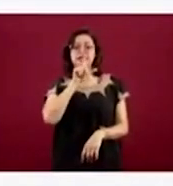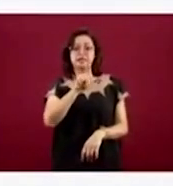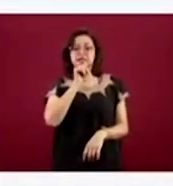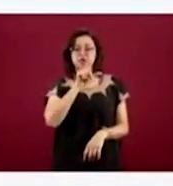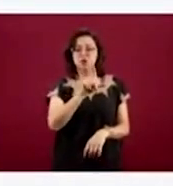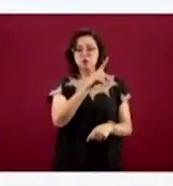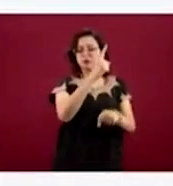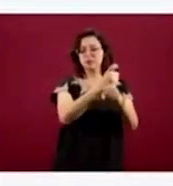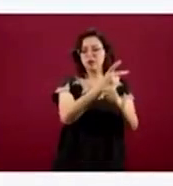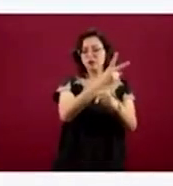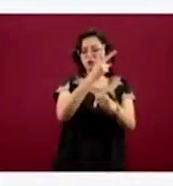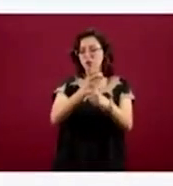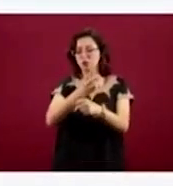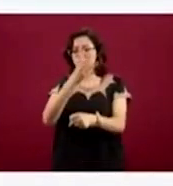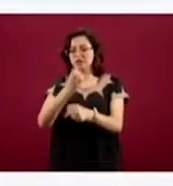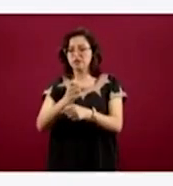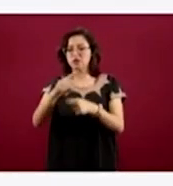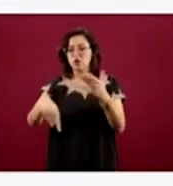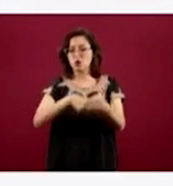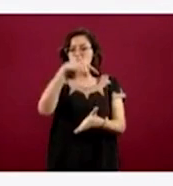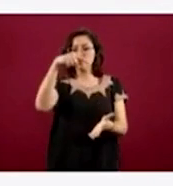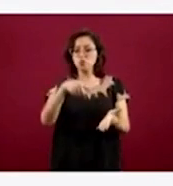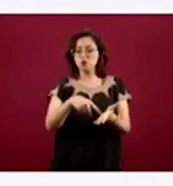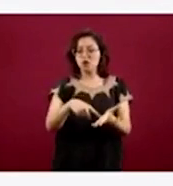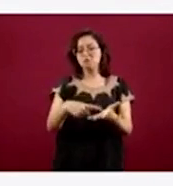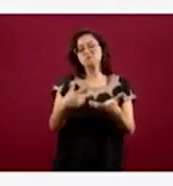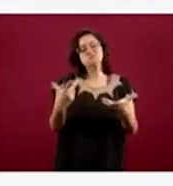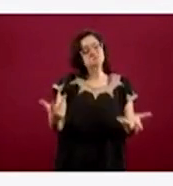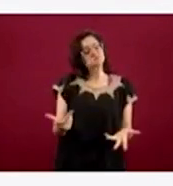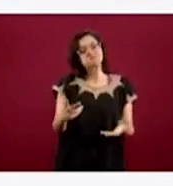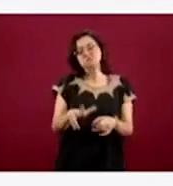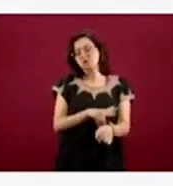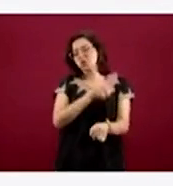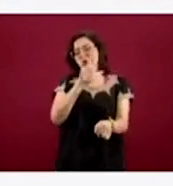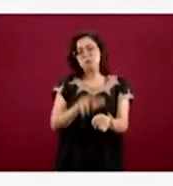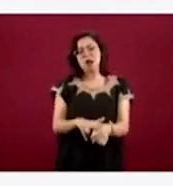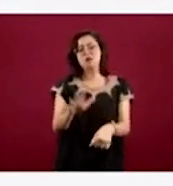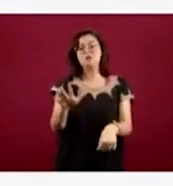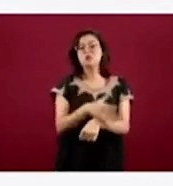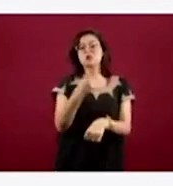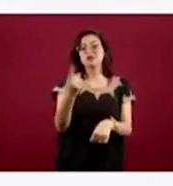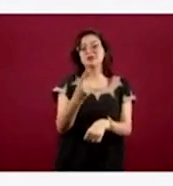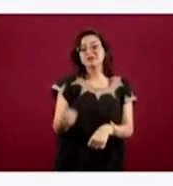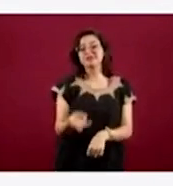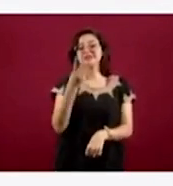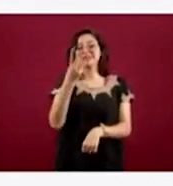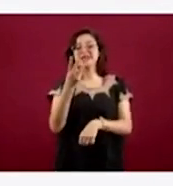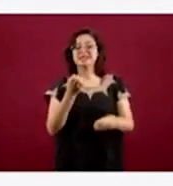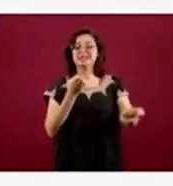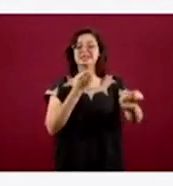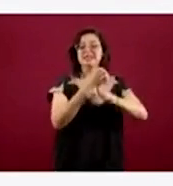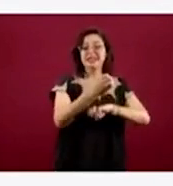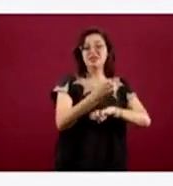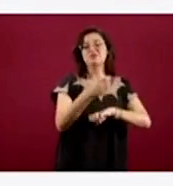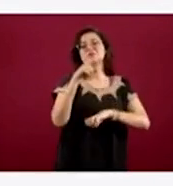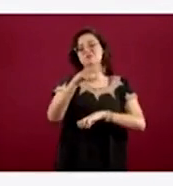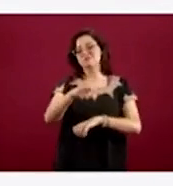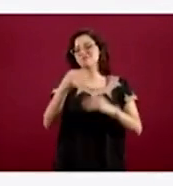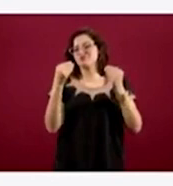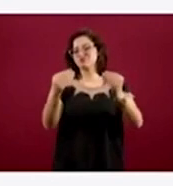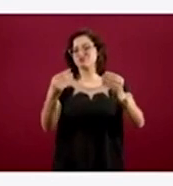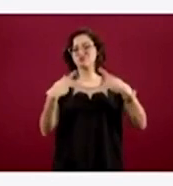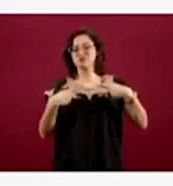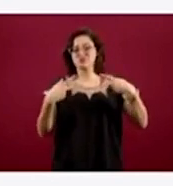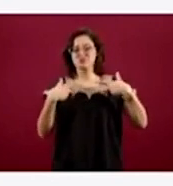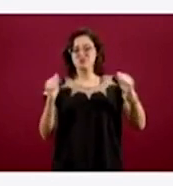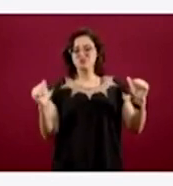primeros lugares esto realmente no es tanto de extrañarse recuerden que son los tres estados que en su momento concentran junto con